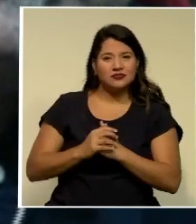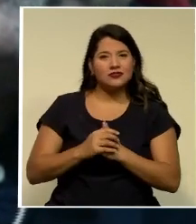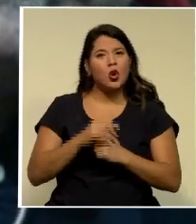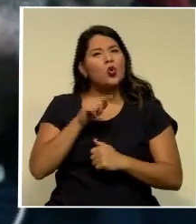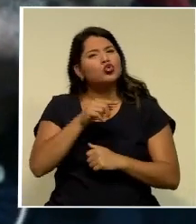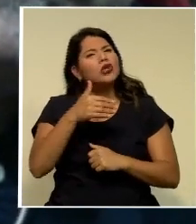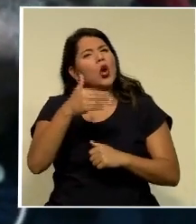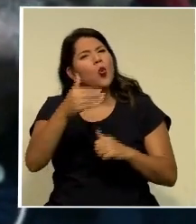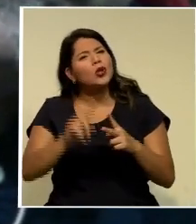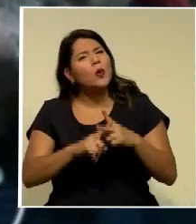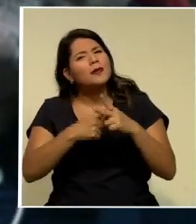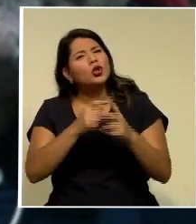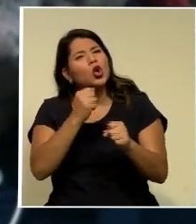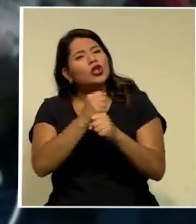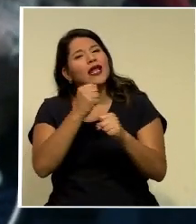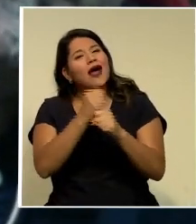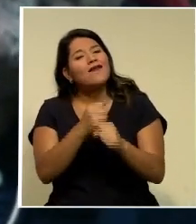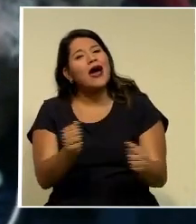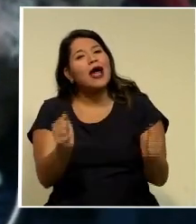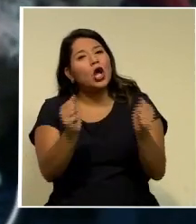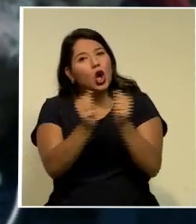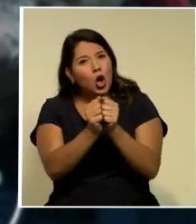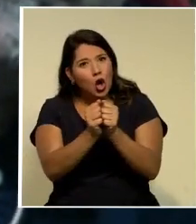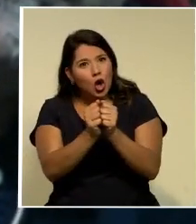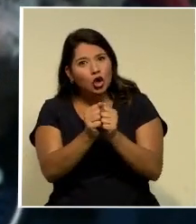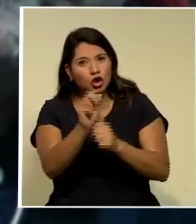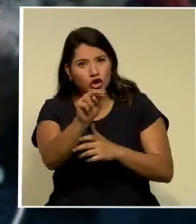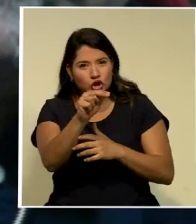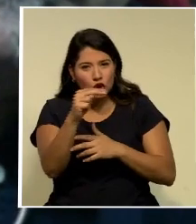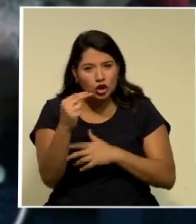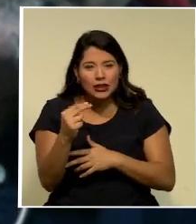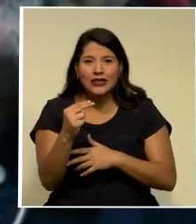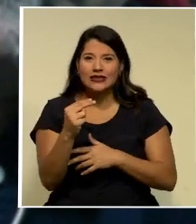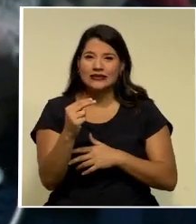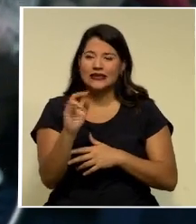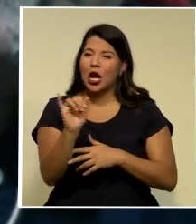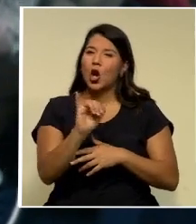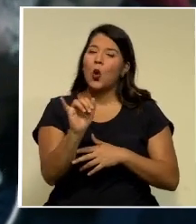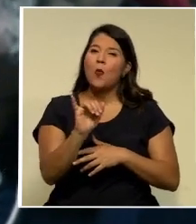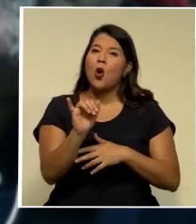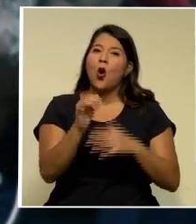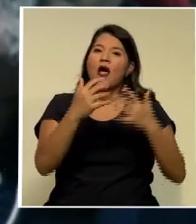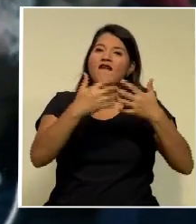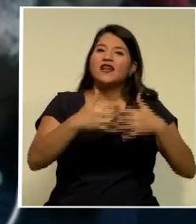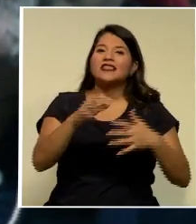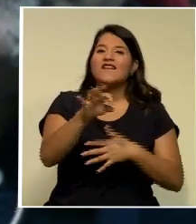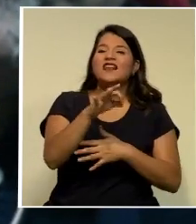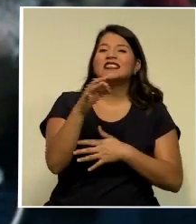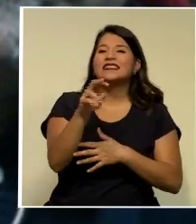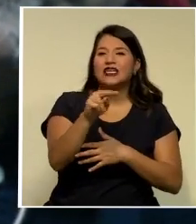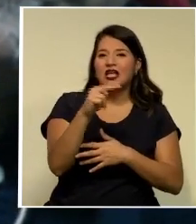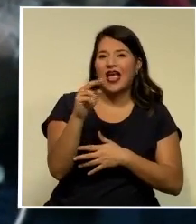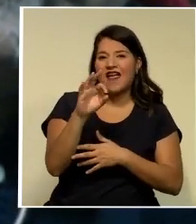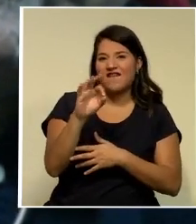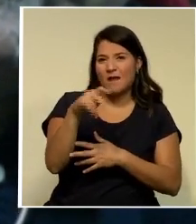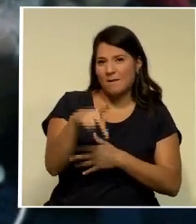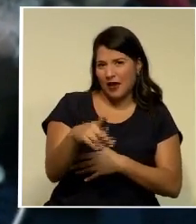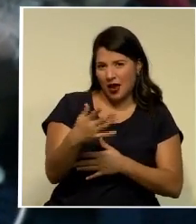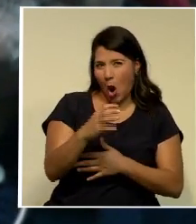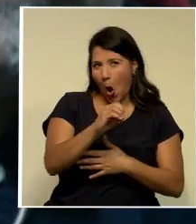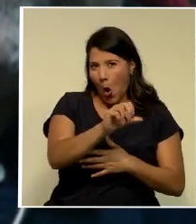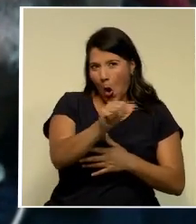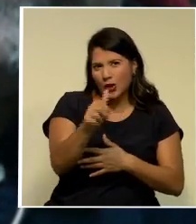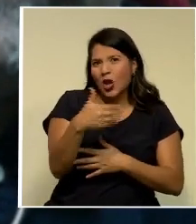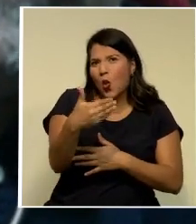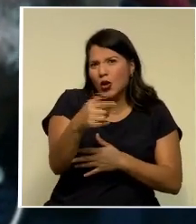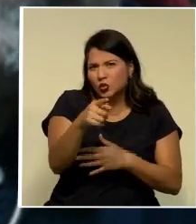a trabajar con agencias de noticias como la Associated Press o la agencia francesa de noticias, la AFP? ¿Cómo